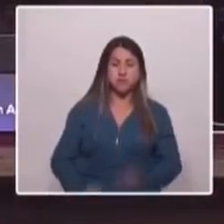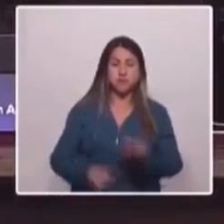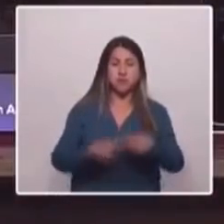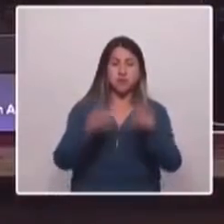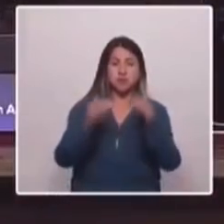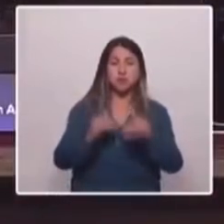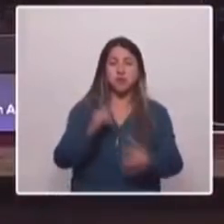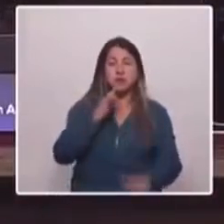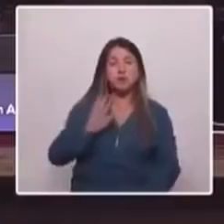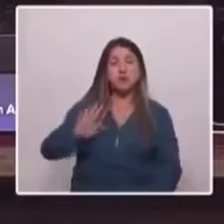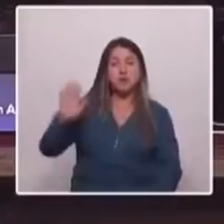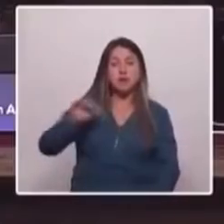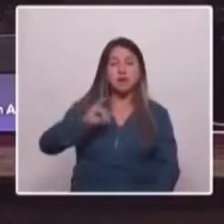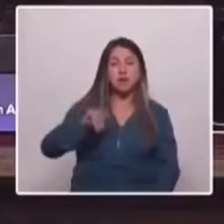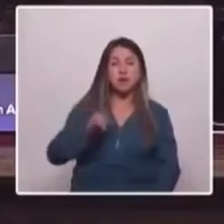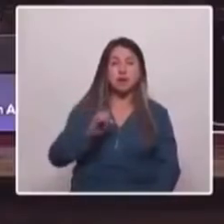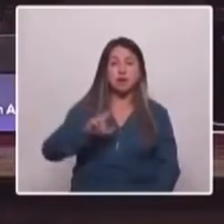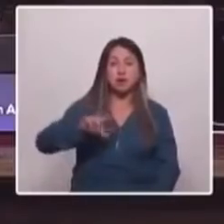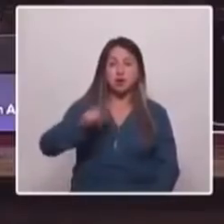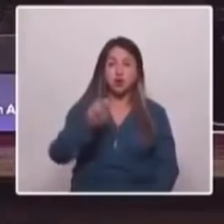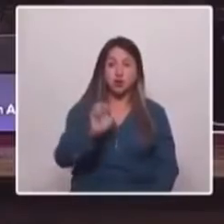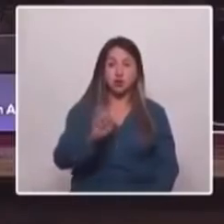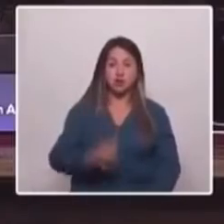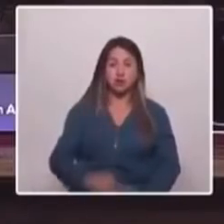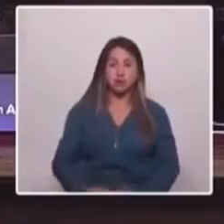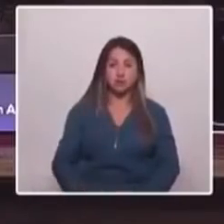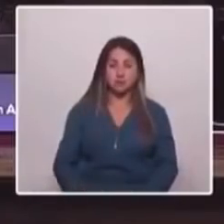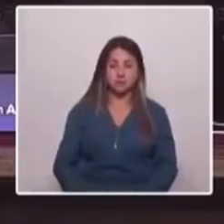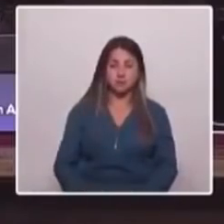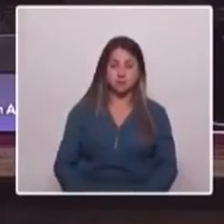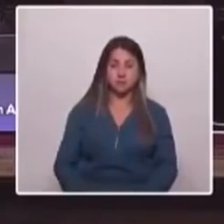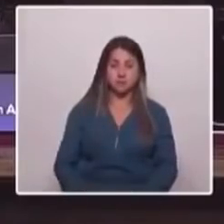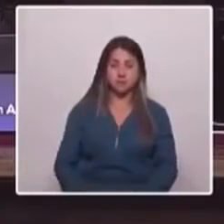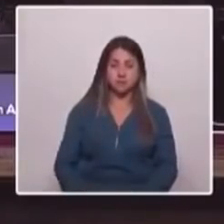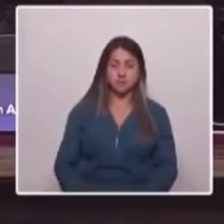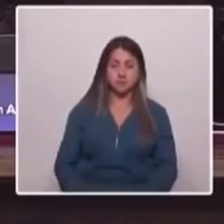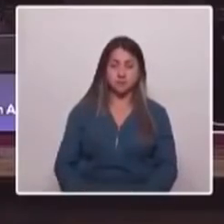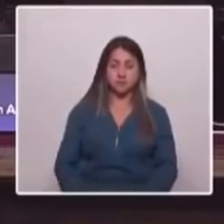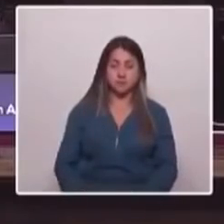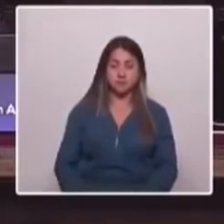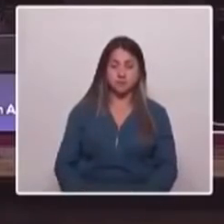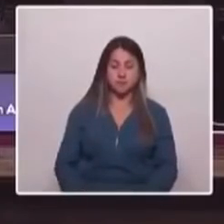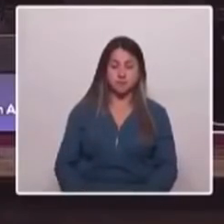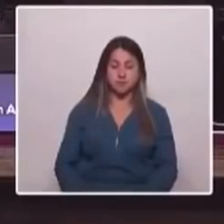de hoy. Queda harto en todo caso. Gracias, Daniela. Buenas tardes. Hasta pronto.